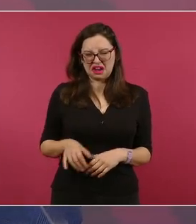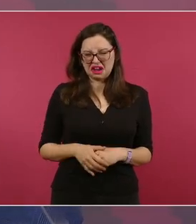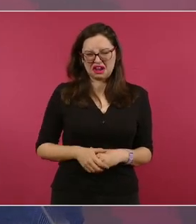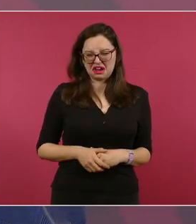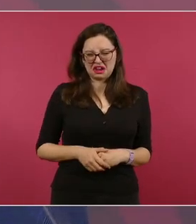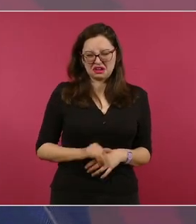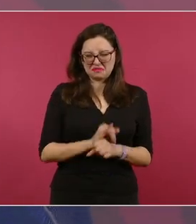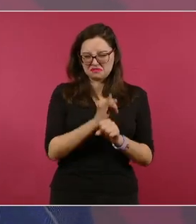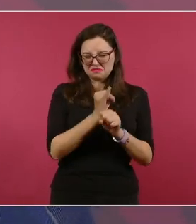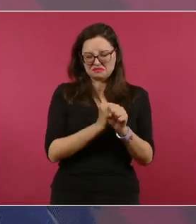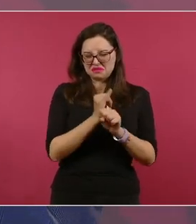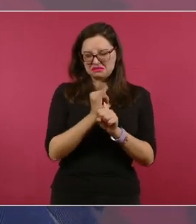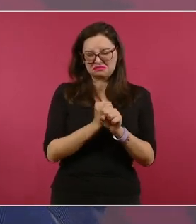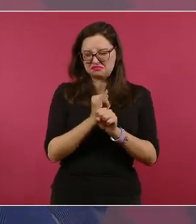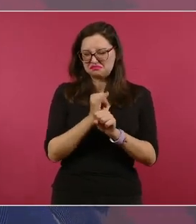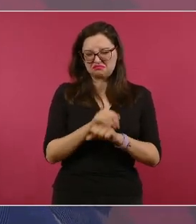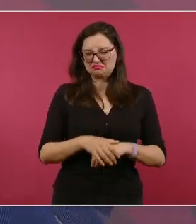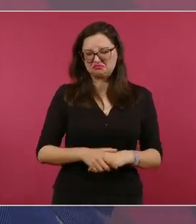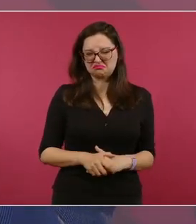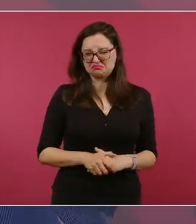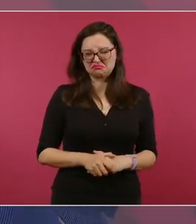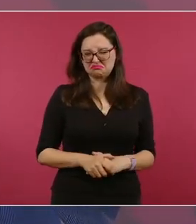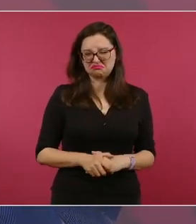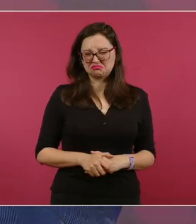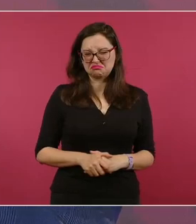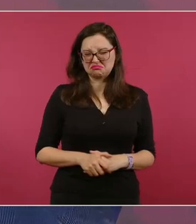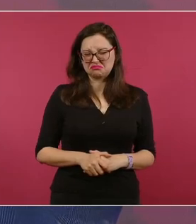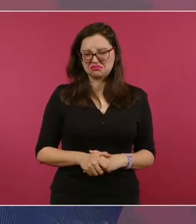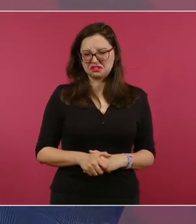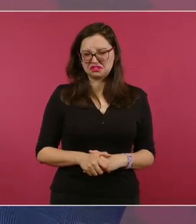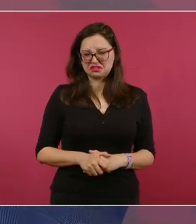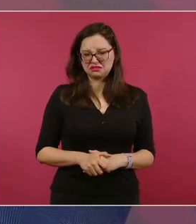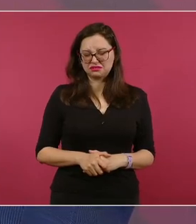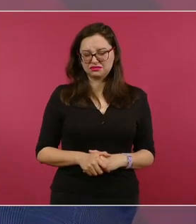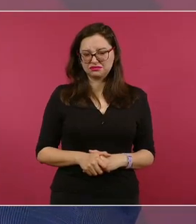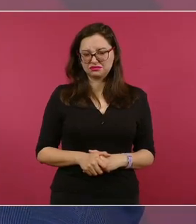que nunca en la historia, en las redes sociales,